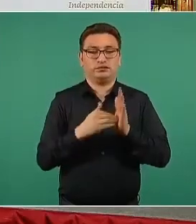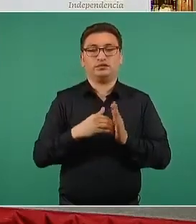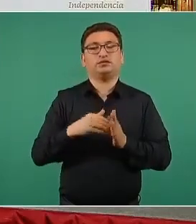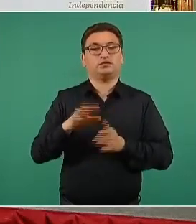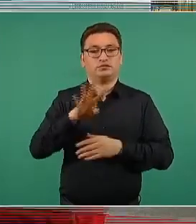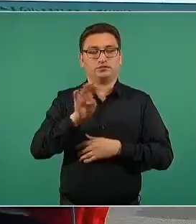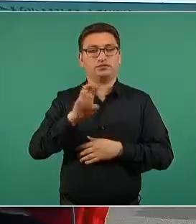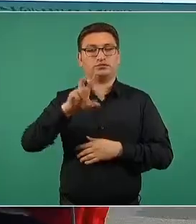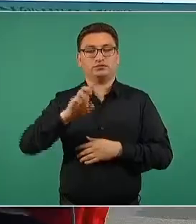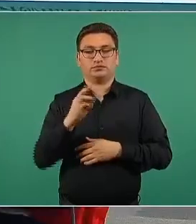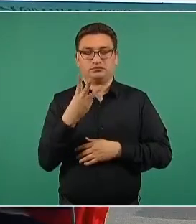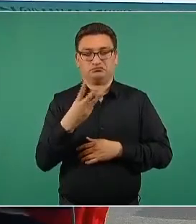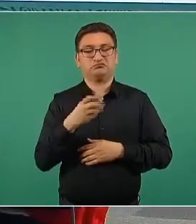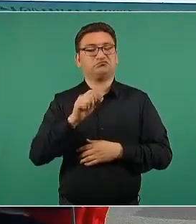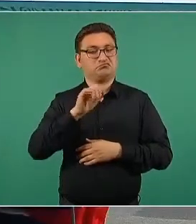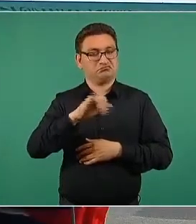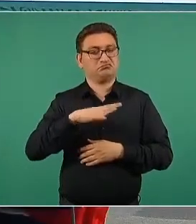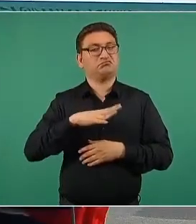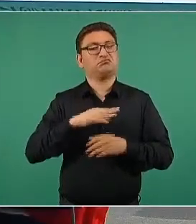3.249.433 casos confirmados.